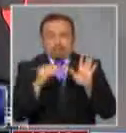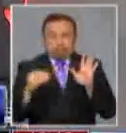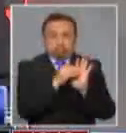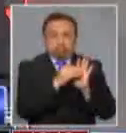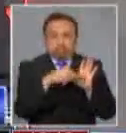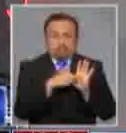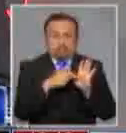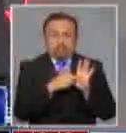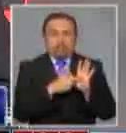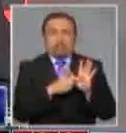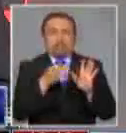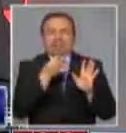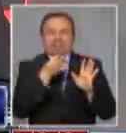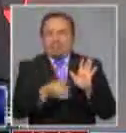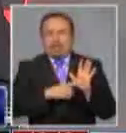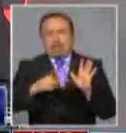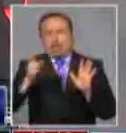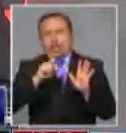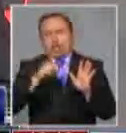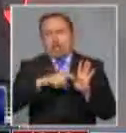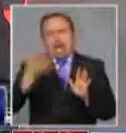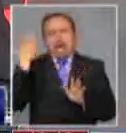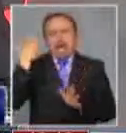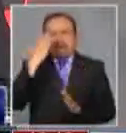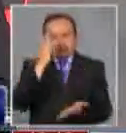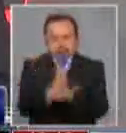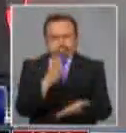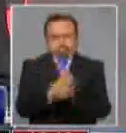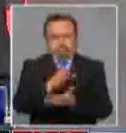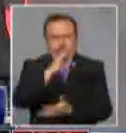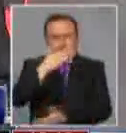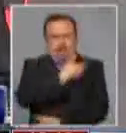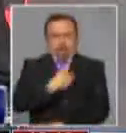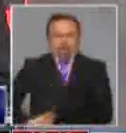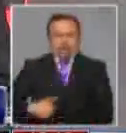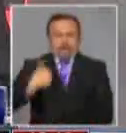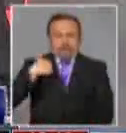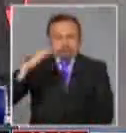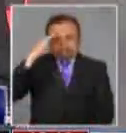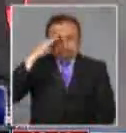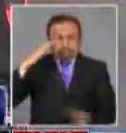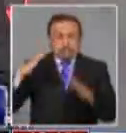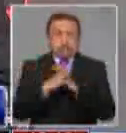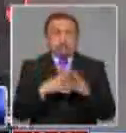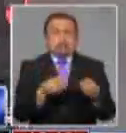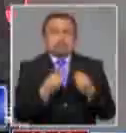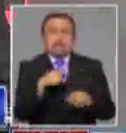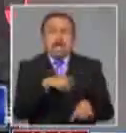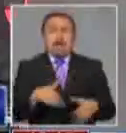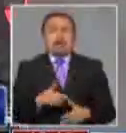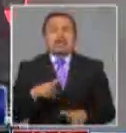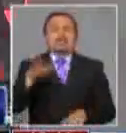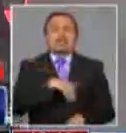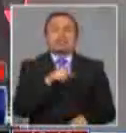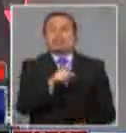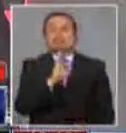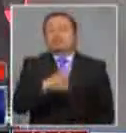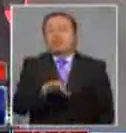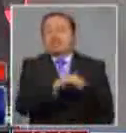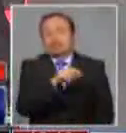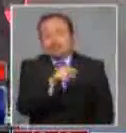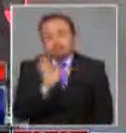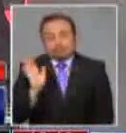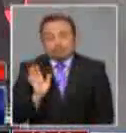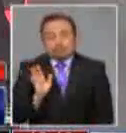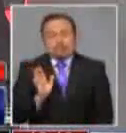eh dicen que eso es creado por el gobierno de la dictadura pero hoy día que les sirve la quieren invocar Bueno es es su decisión y